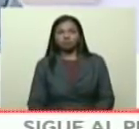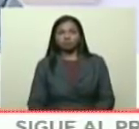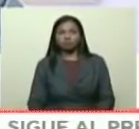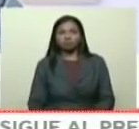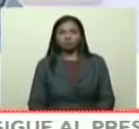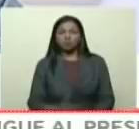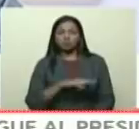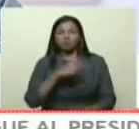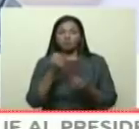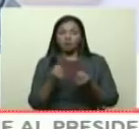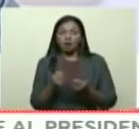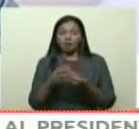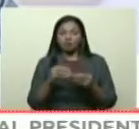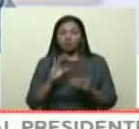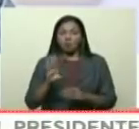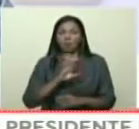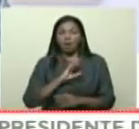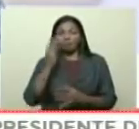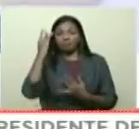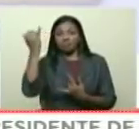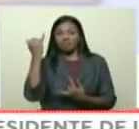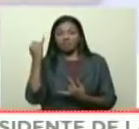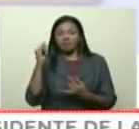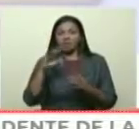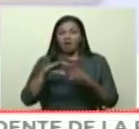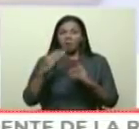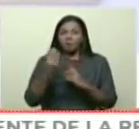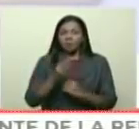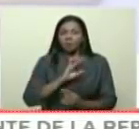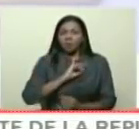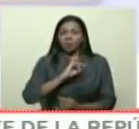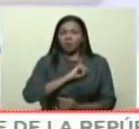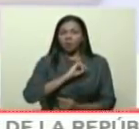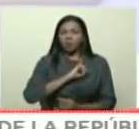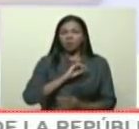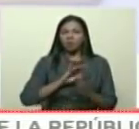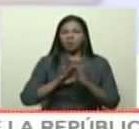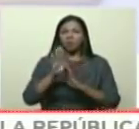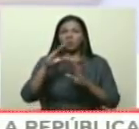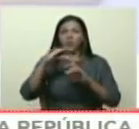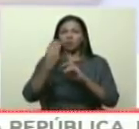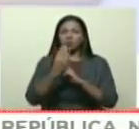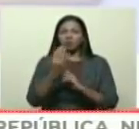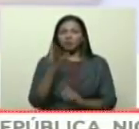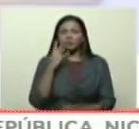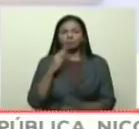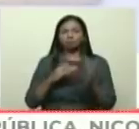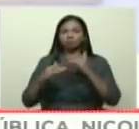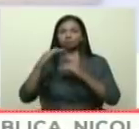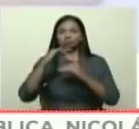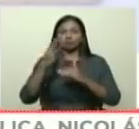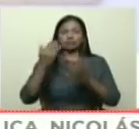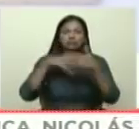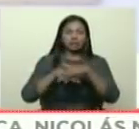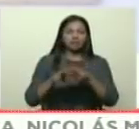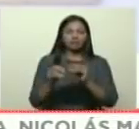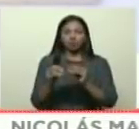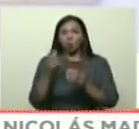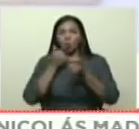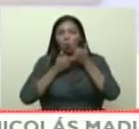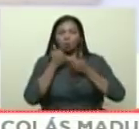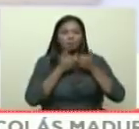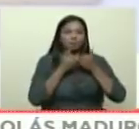El poder de nuestra identidad cultural, acrecentarlo al máximo. Integrar todas las